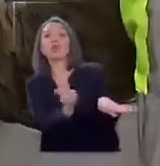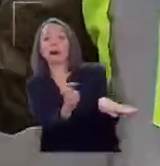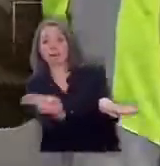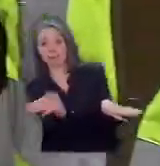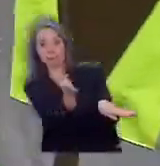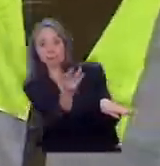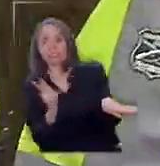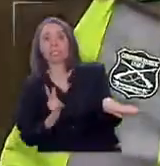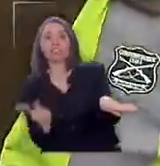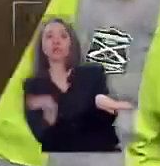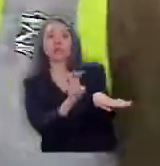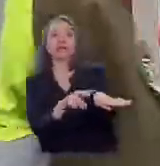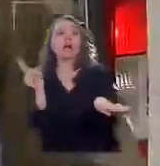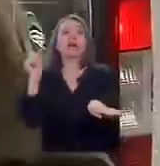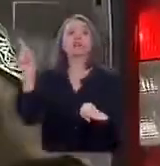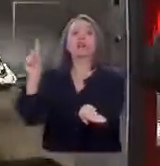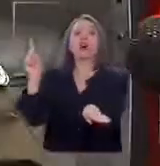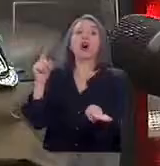eso